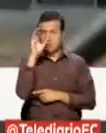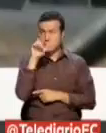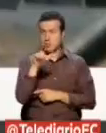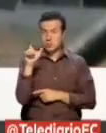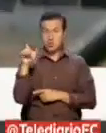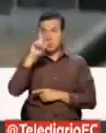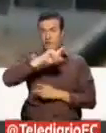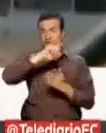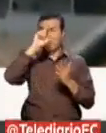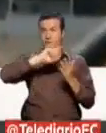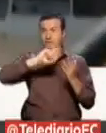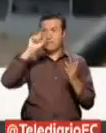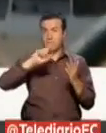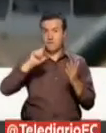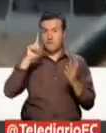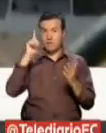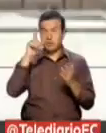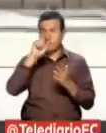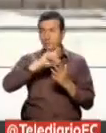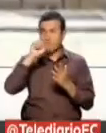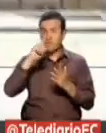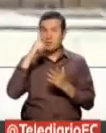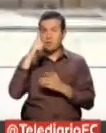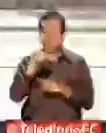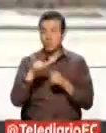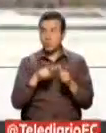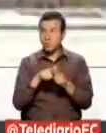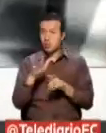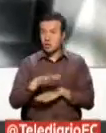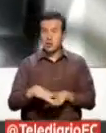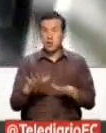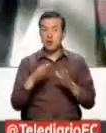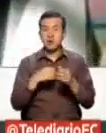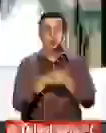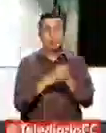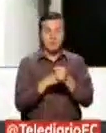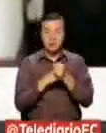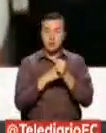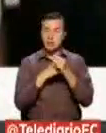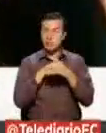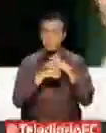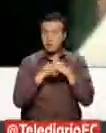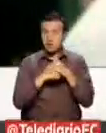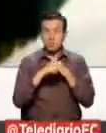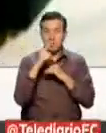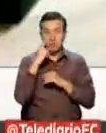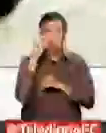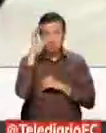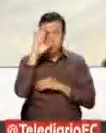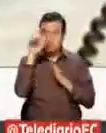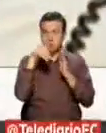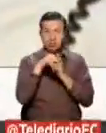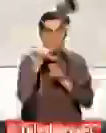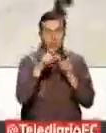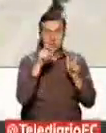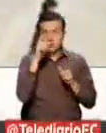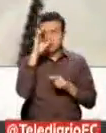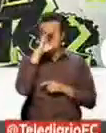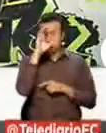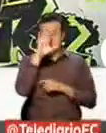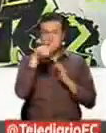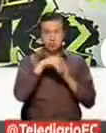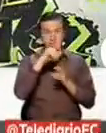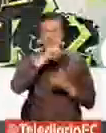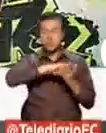que pintaron grafitis en uno de los vagones que serán parte del metro de Quito. De ahí nos comenzaron a cazar, pues, a todos los